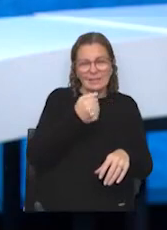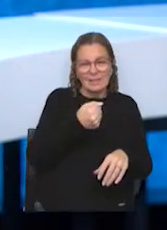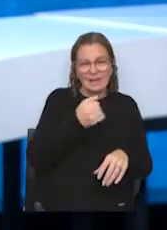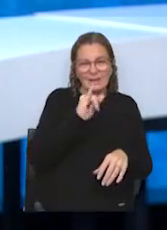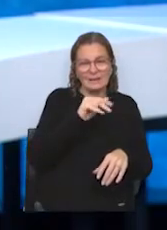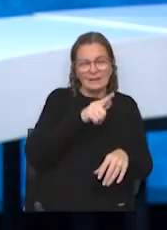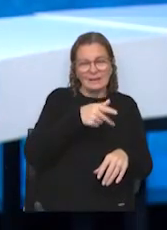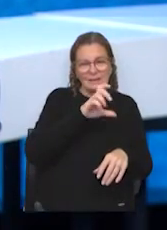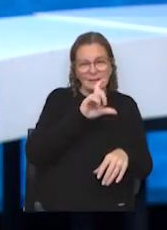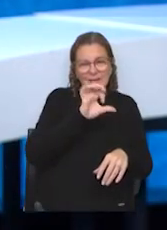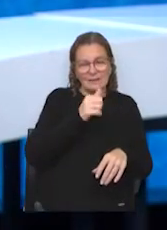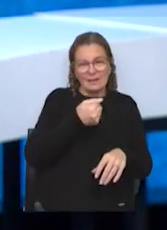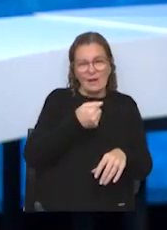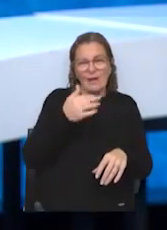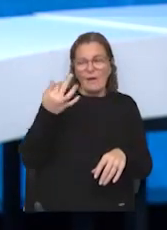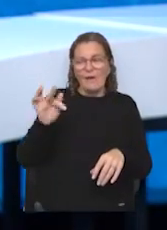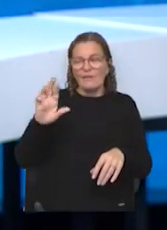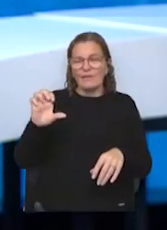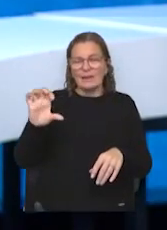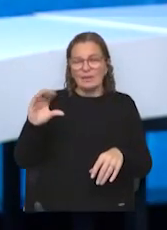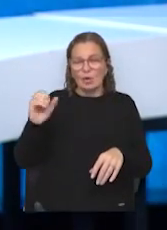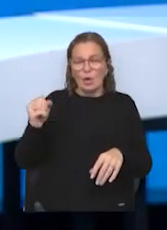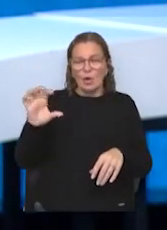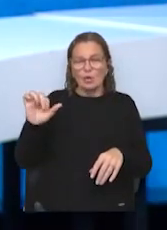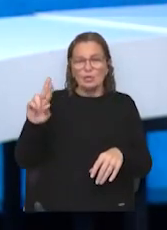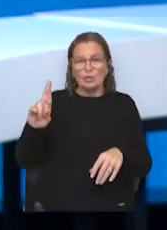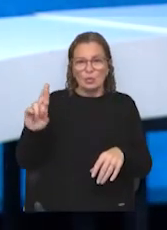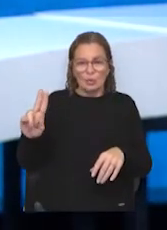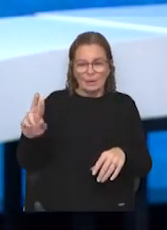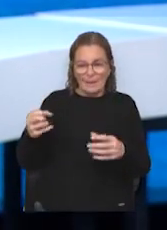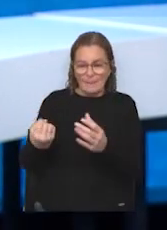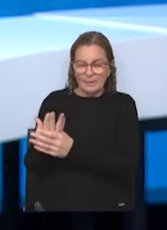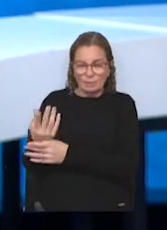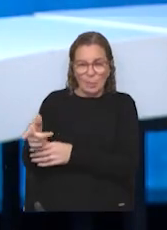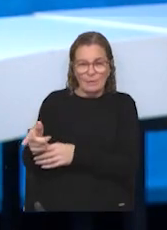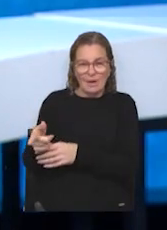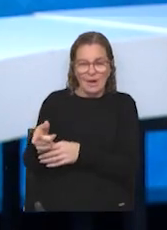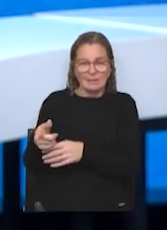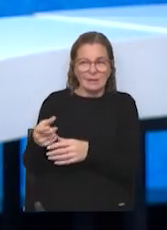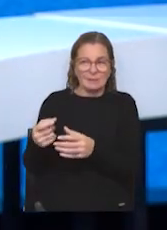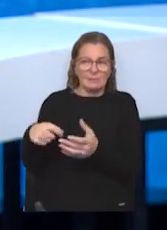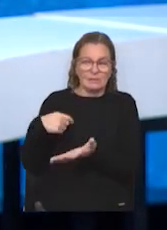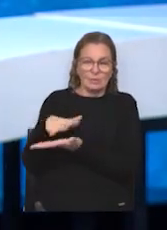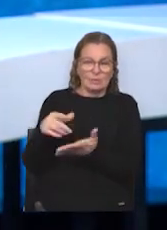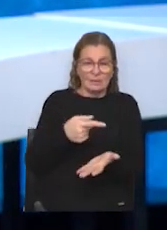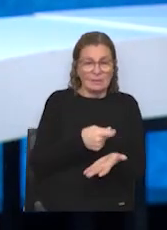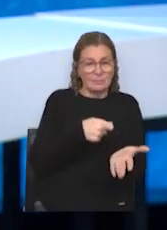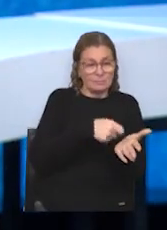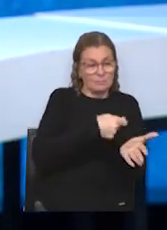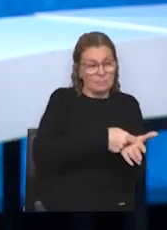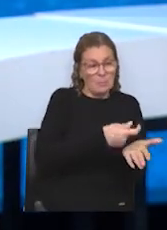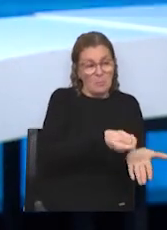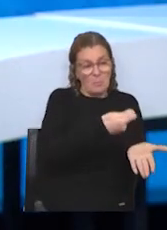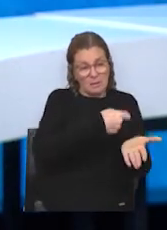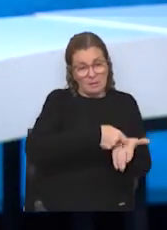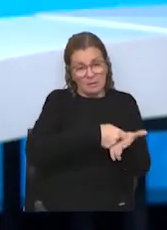fresco Sur que fue creada además a partir de esta situación en el caso de tienda inglesa este recibía dinero después donaba a